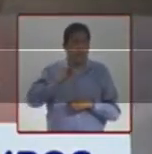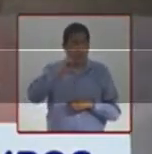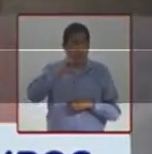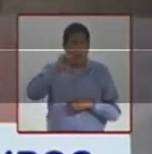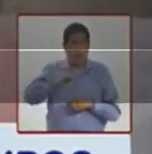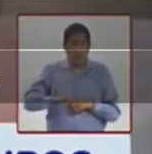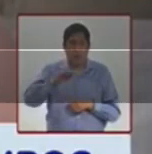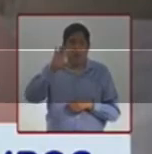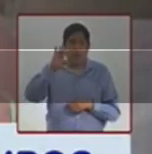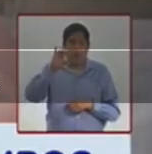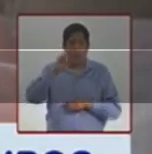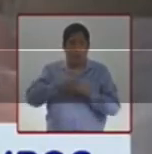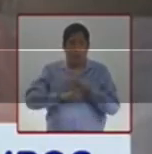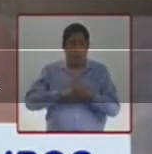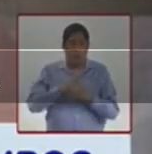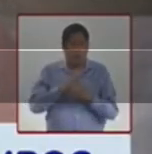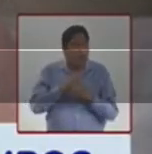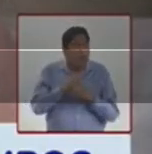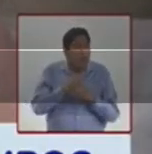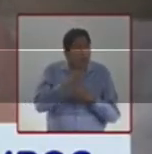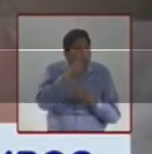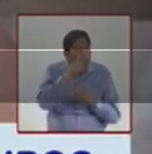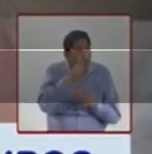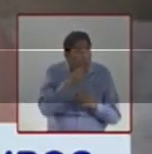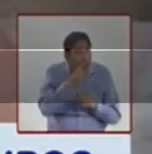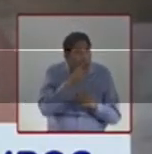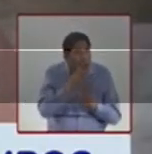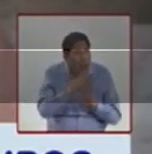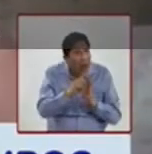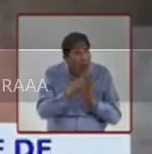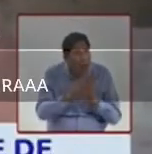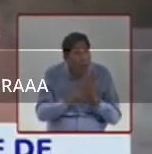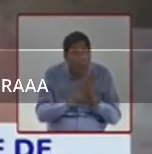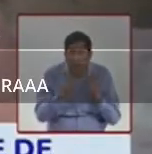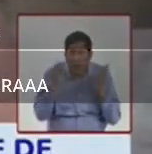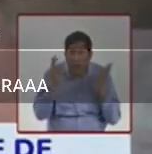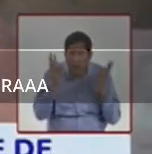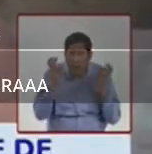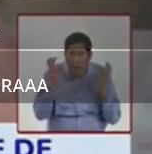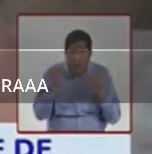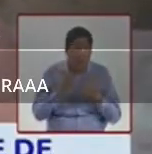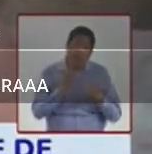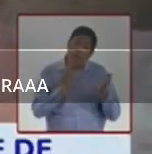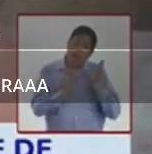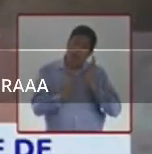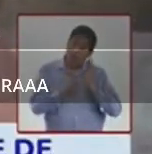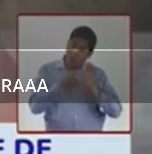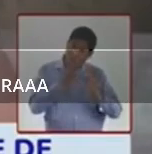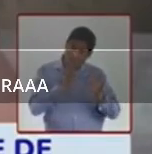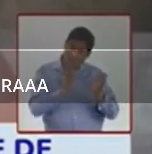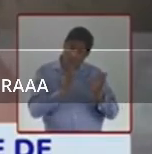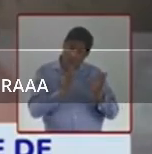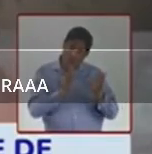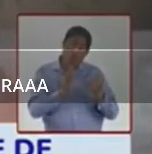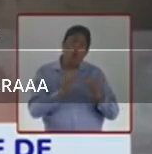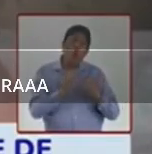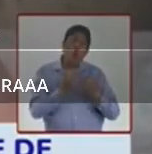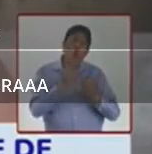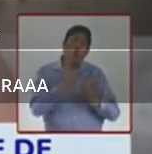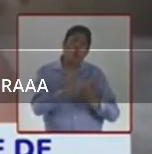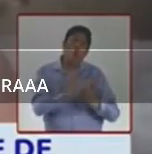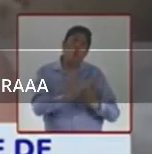8 años y ya ella se interesa por el tema sexual, obviamente, pero hablo con ella acorde a su